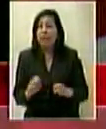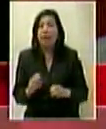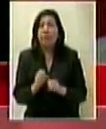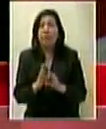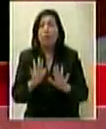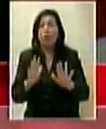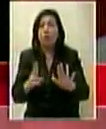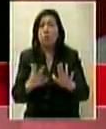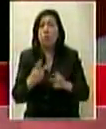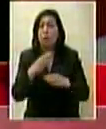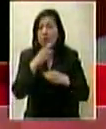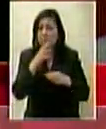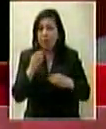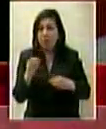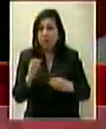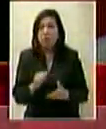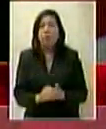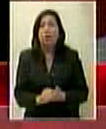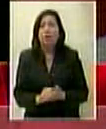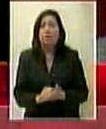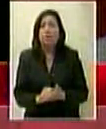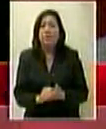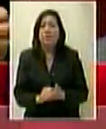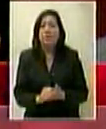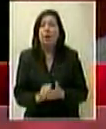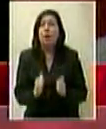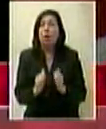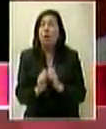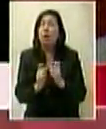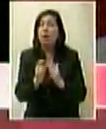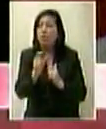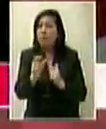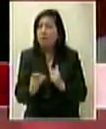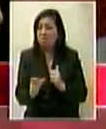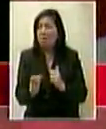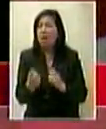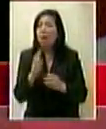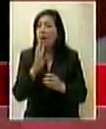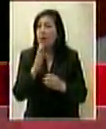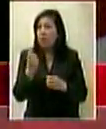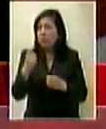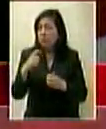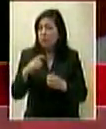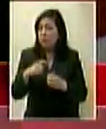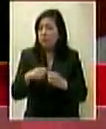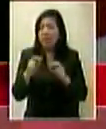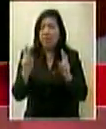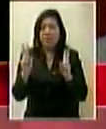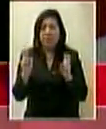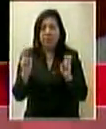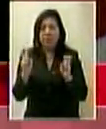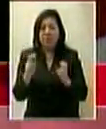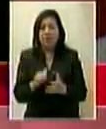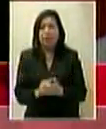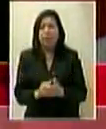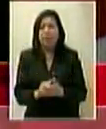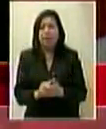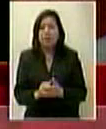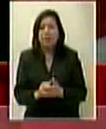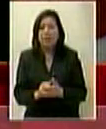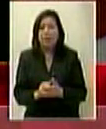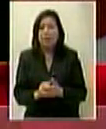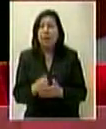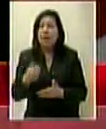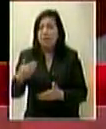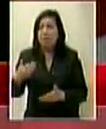día 18 de marzo. Coincidimos con los congresistas que han intervenido en relación al tema vinculado a